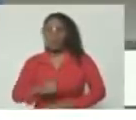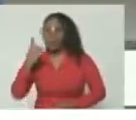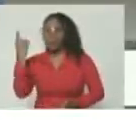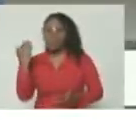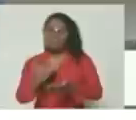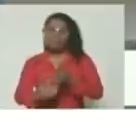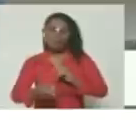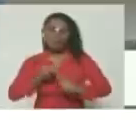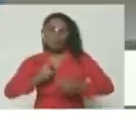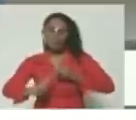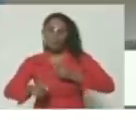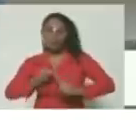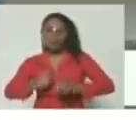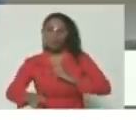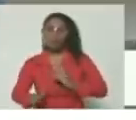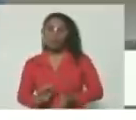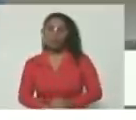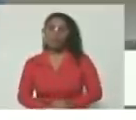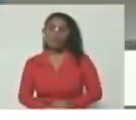1000 circunstancias.